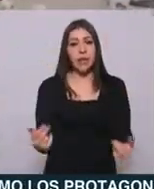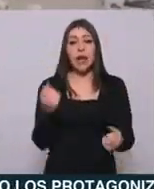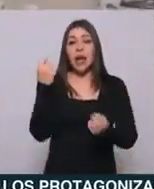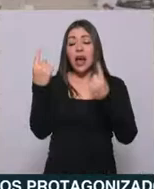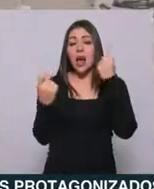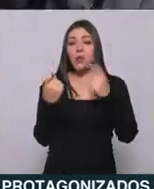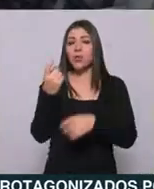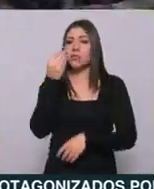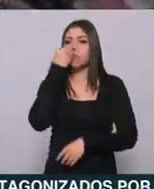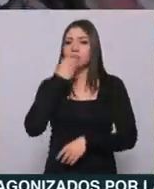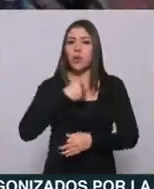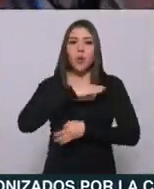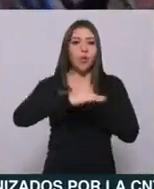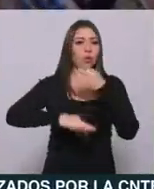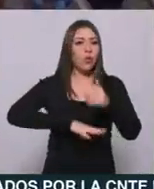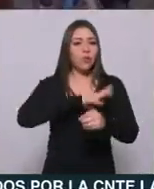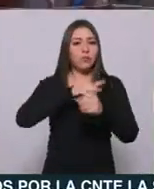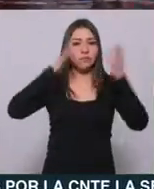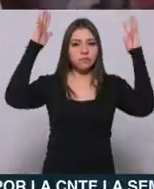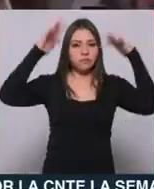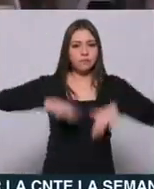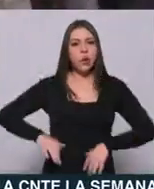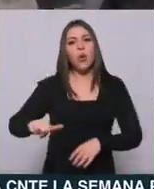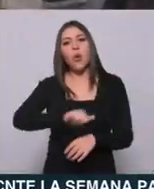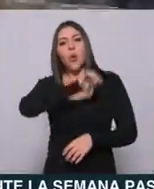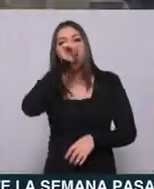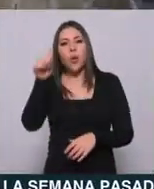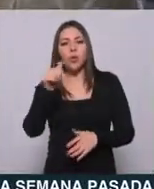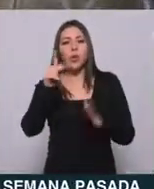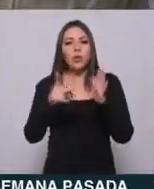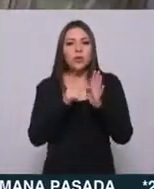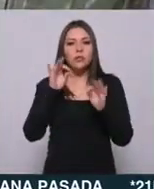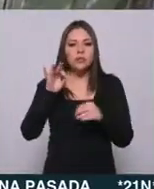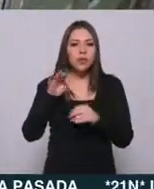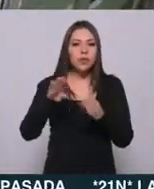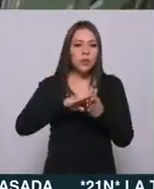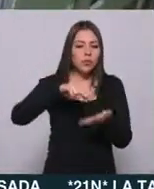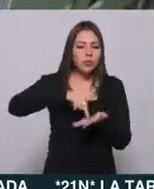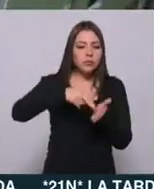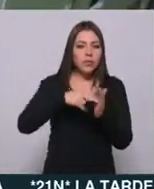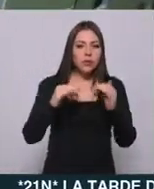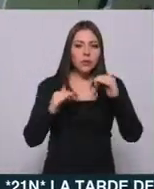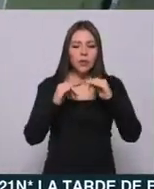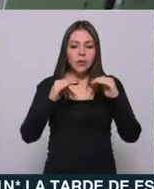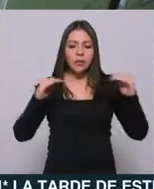ser demolidos, otros fueron reforzados y otros renivelados para ser nuevamente habitables.